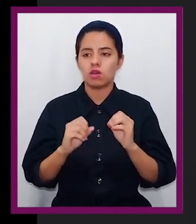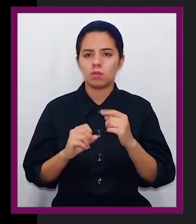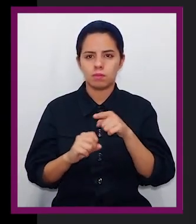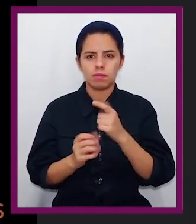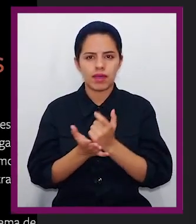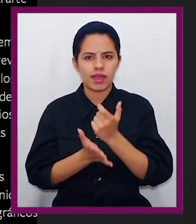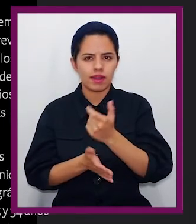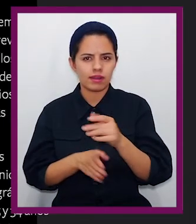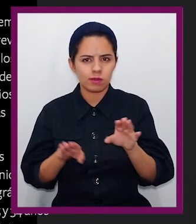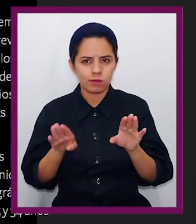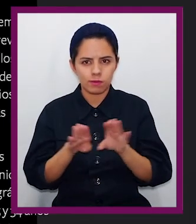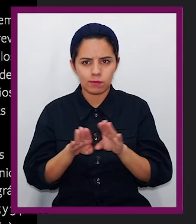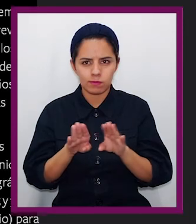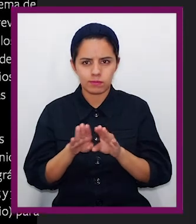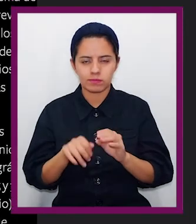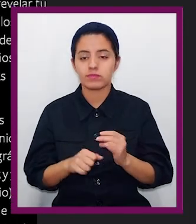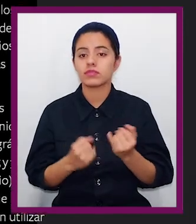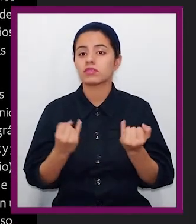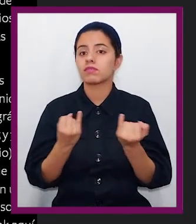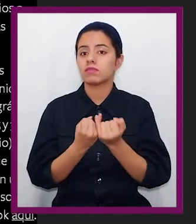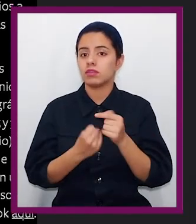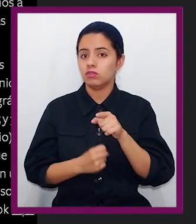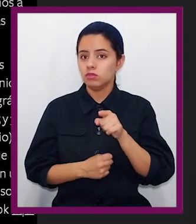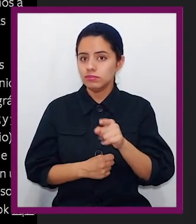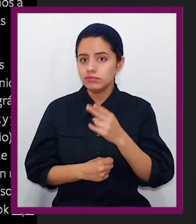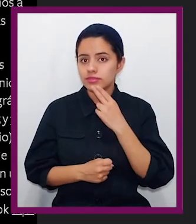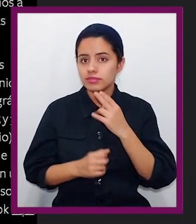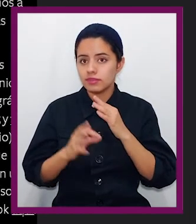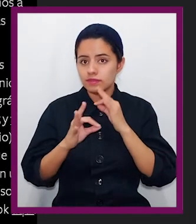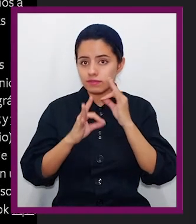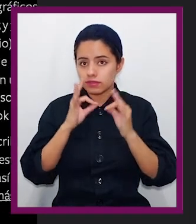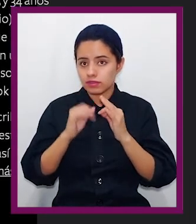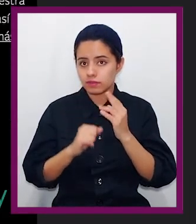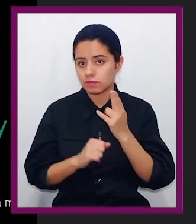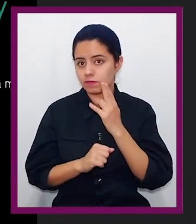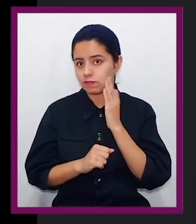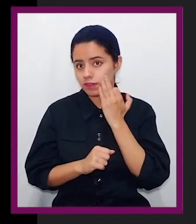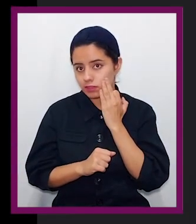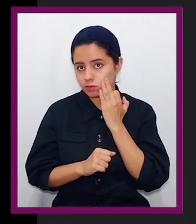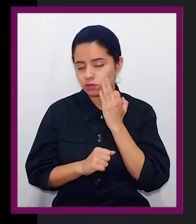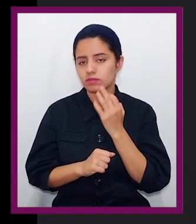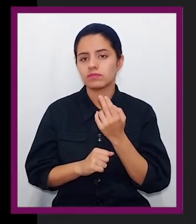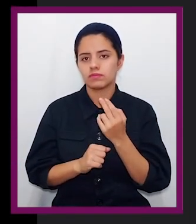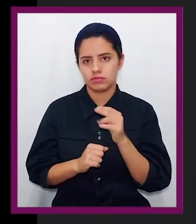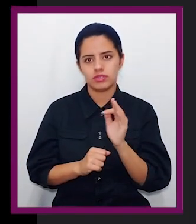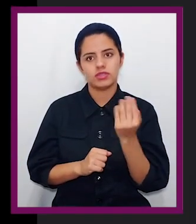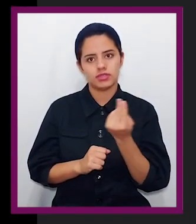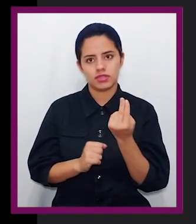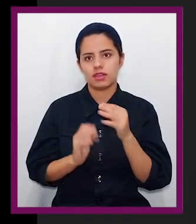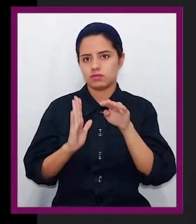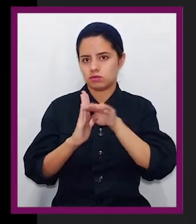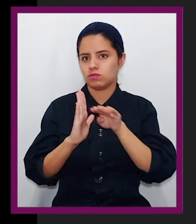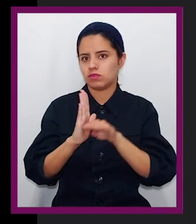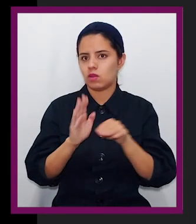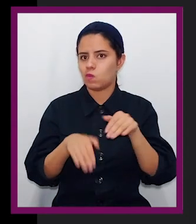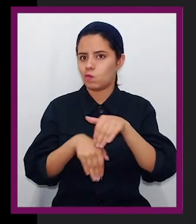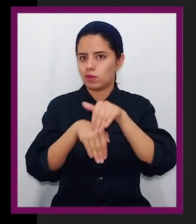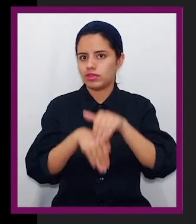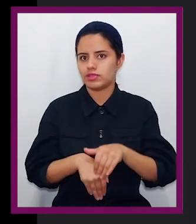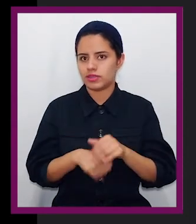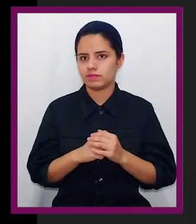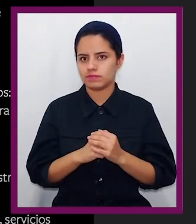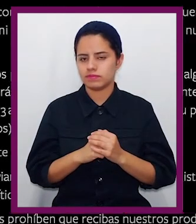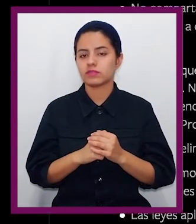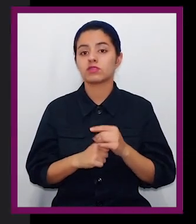estos servicios, los compromisos que tienes tú como usuario de Facebook y condiciones y políticas de uso, a qué nos